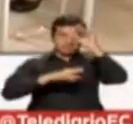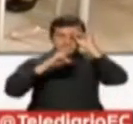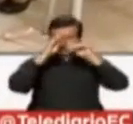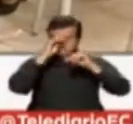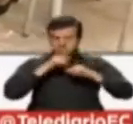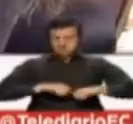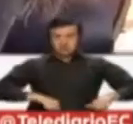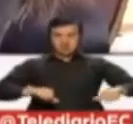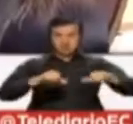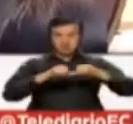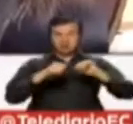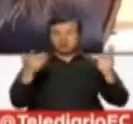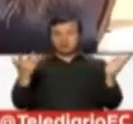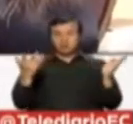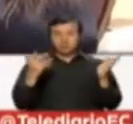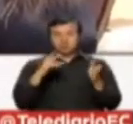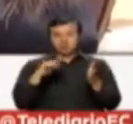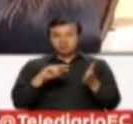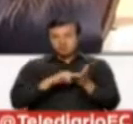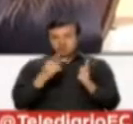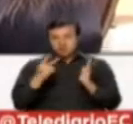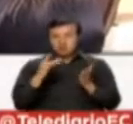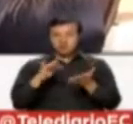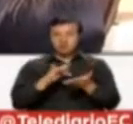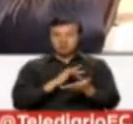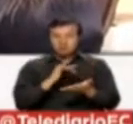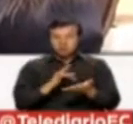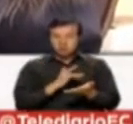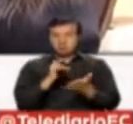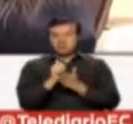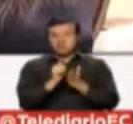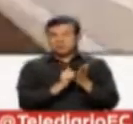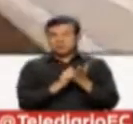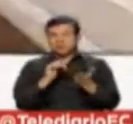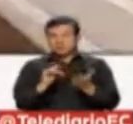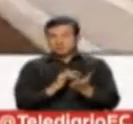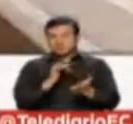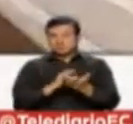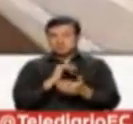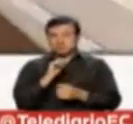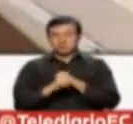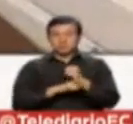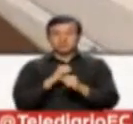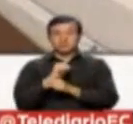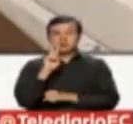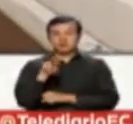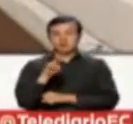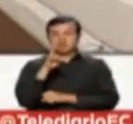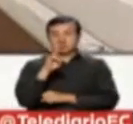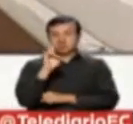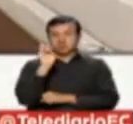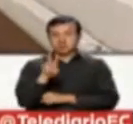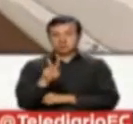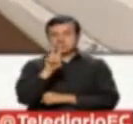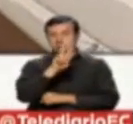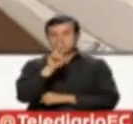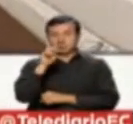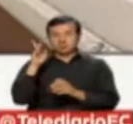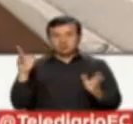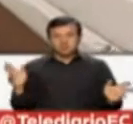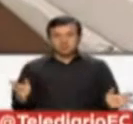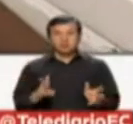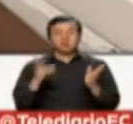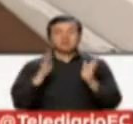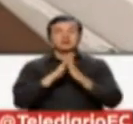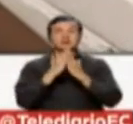aula de clase con el uso de herramientas digitales a través de la agenda digital educativa 2017 2021 y se fomentará el uso